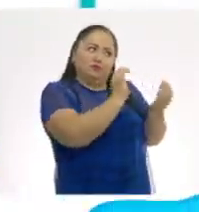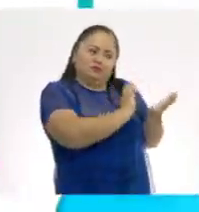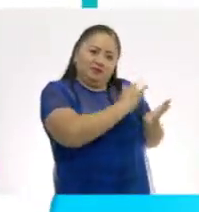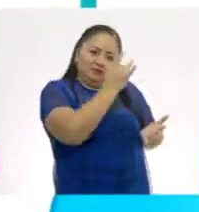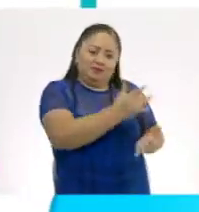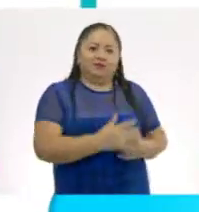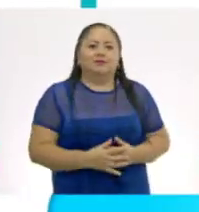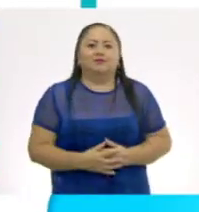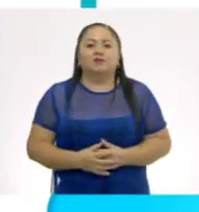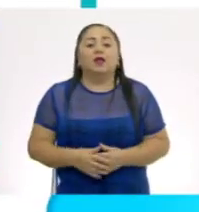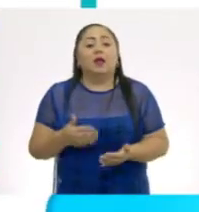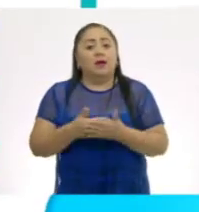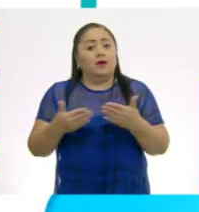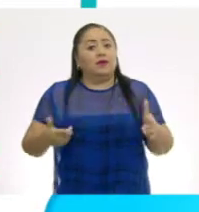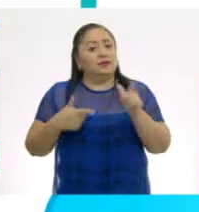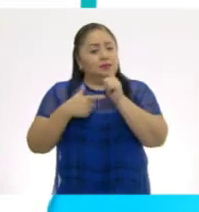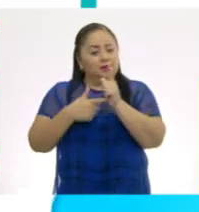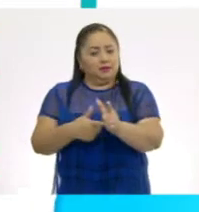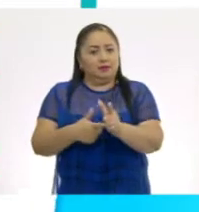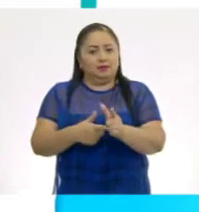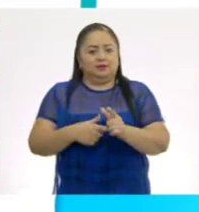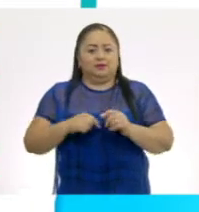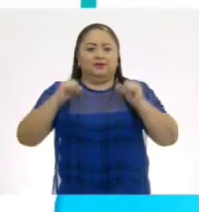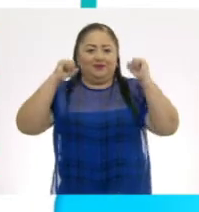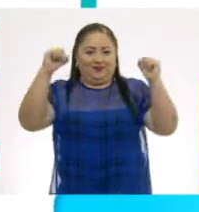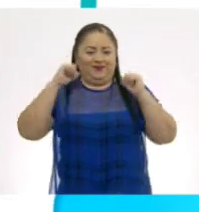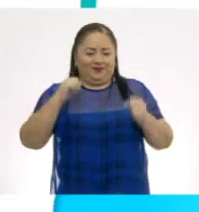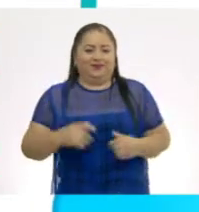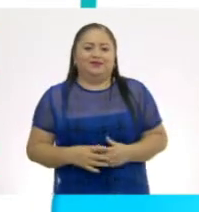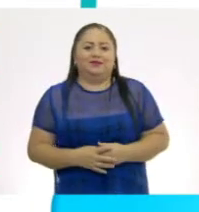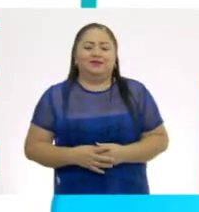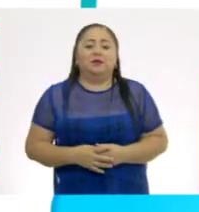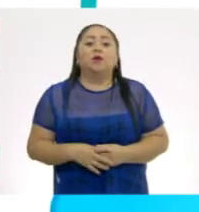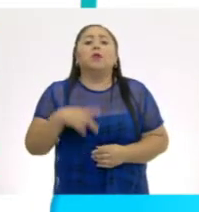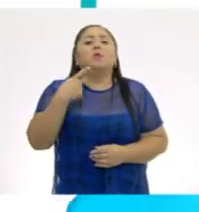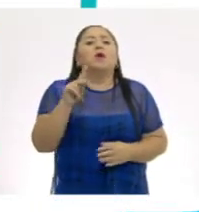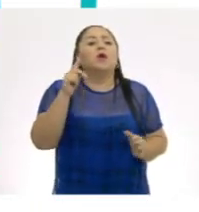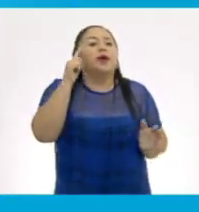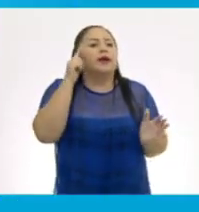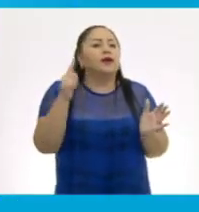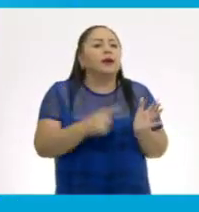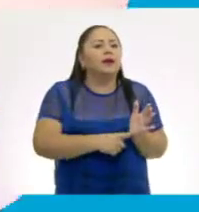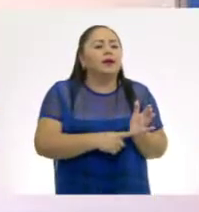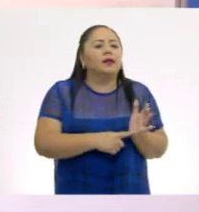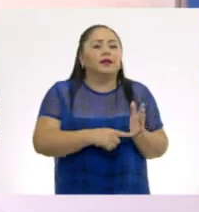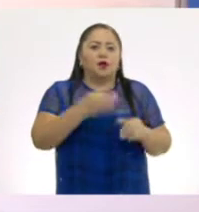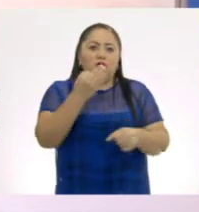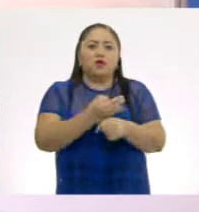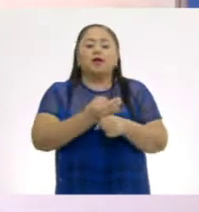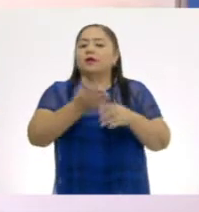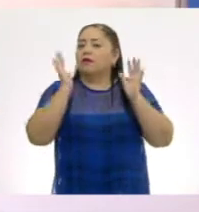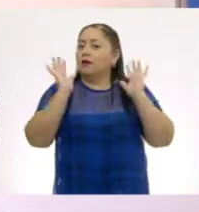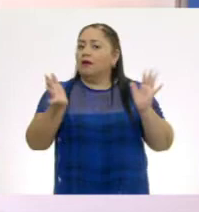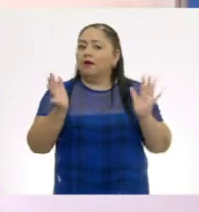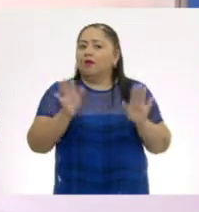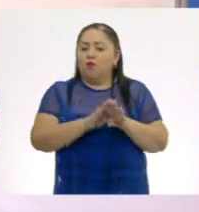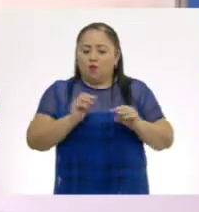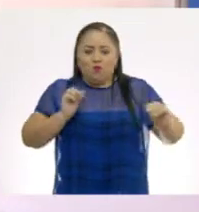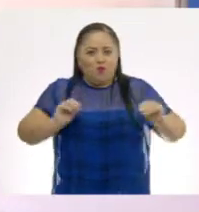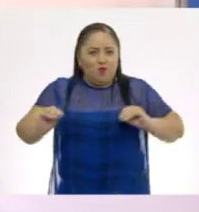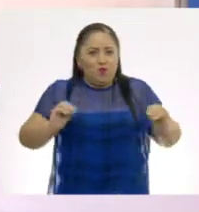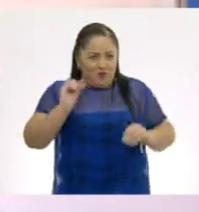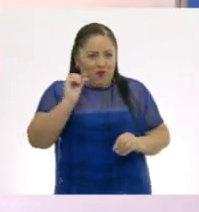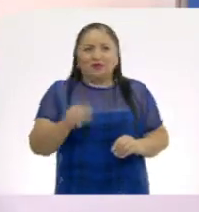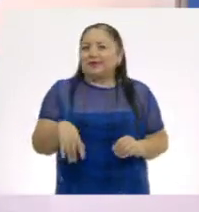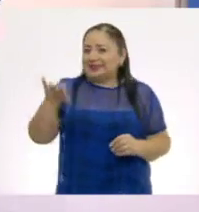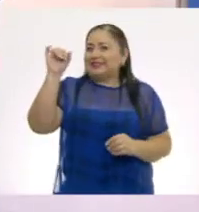Alejandro. Continuamos con educación física. ¿Pero qué crees, Alejandro? Ha llegado el momento de movernos un poco.